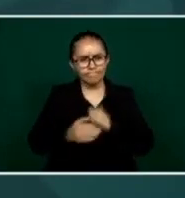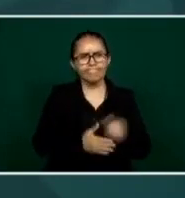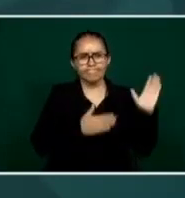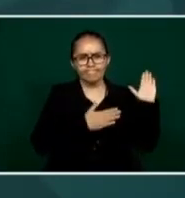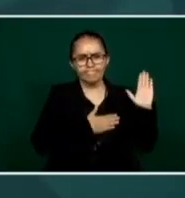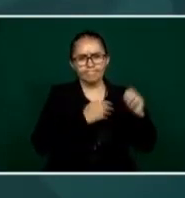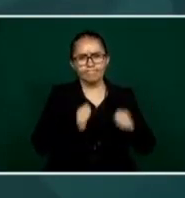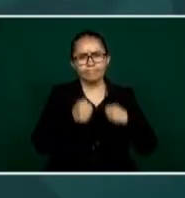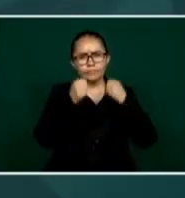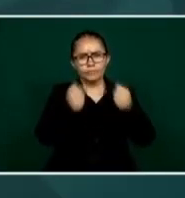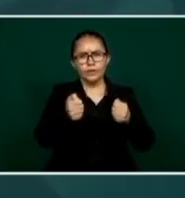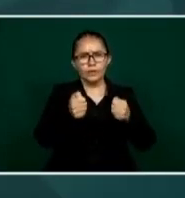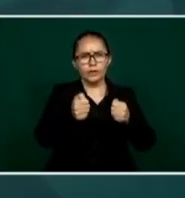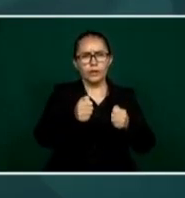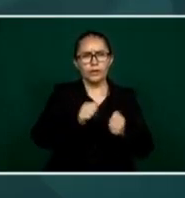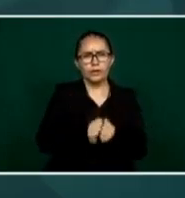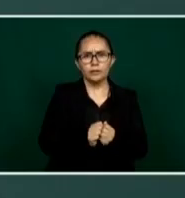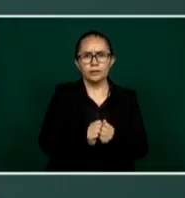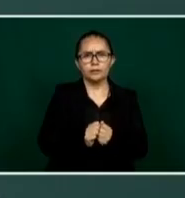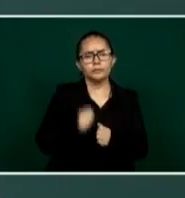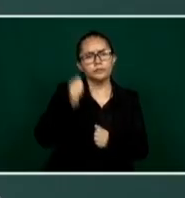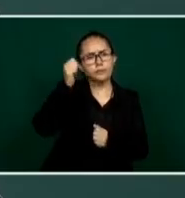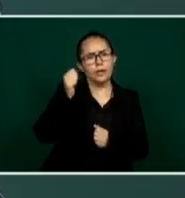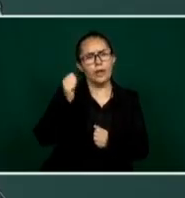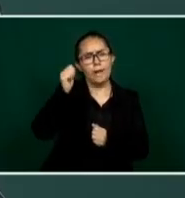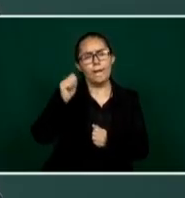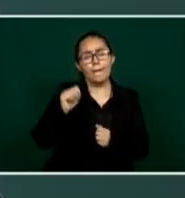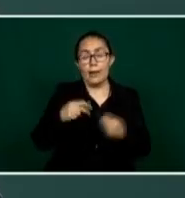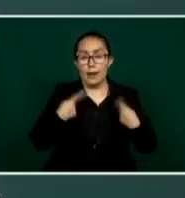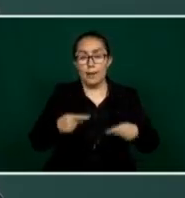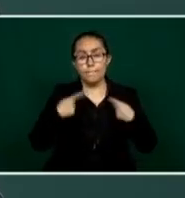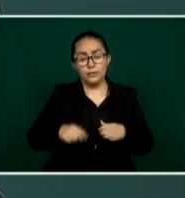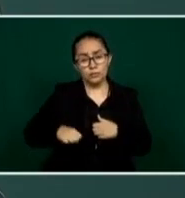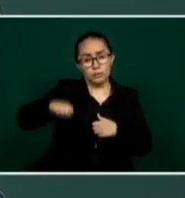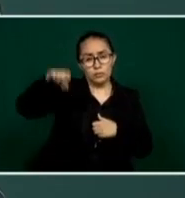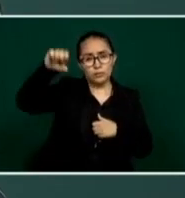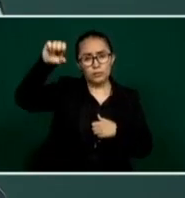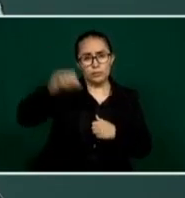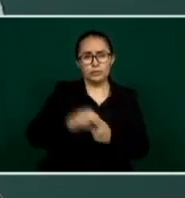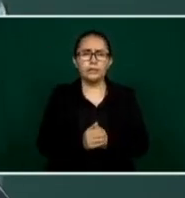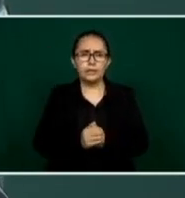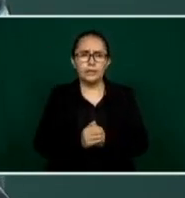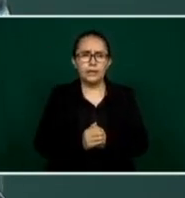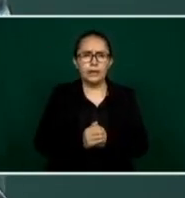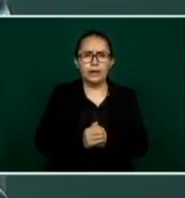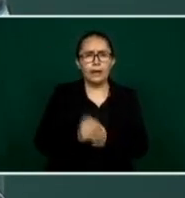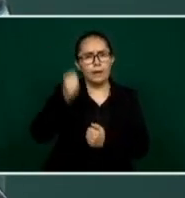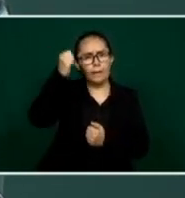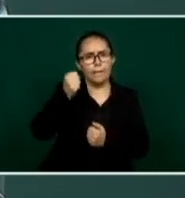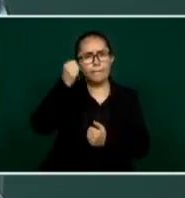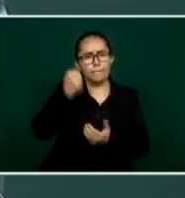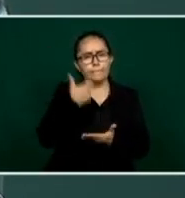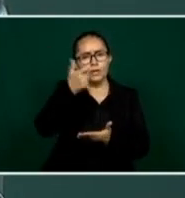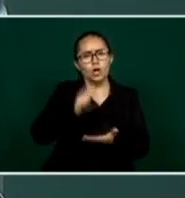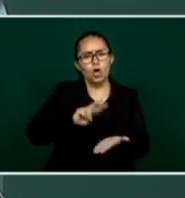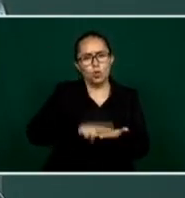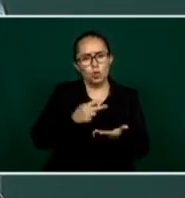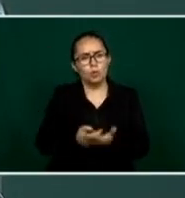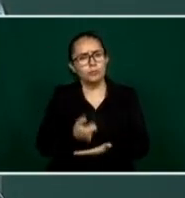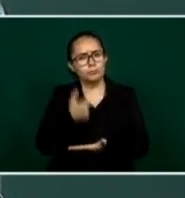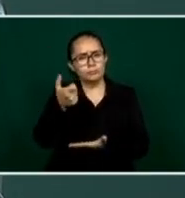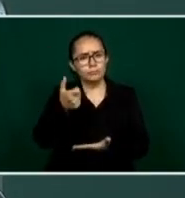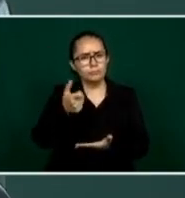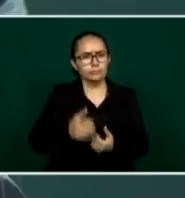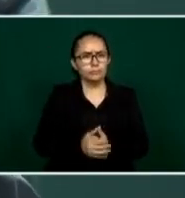entregar el doble de la pensión a los adultos mayores. Antes eran 1.160